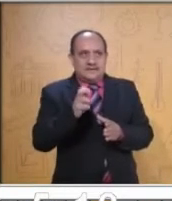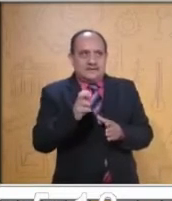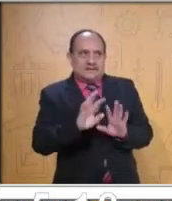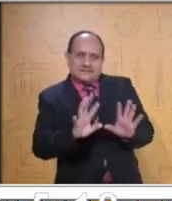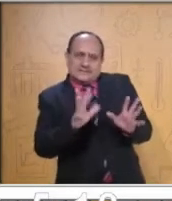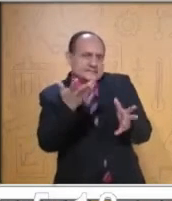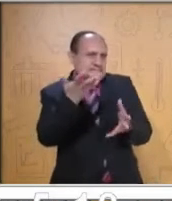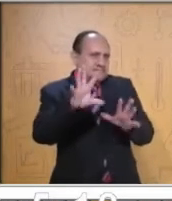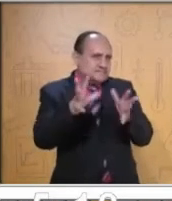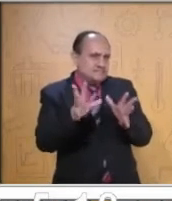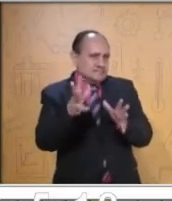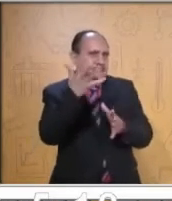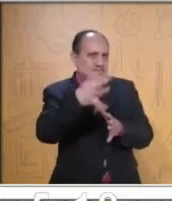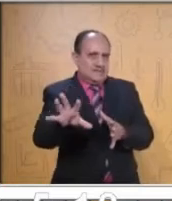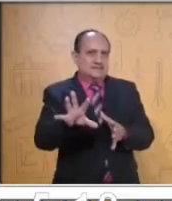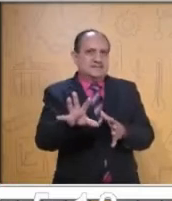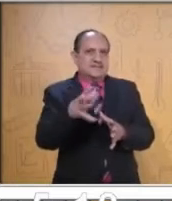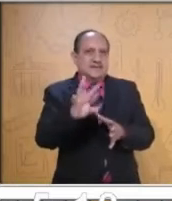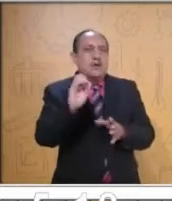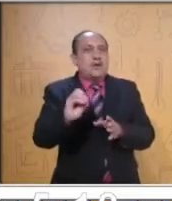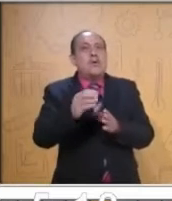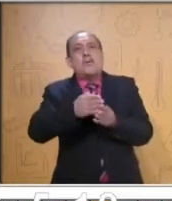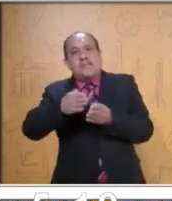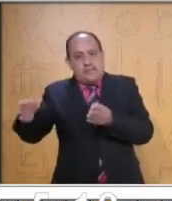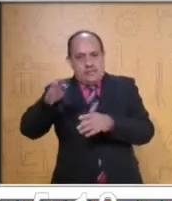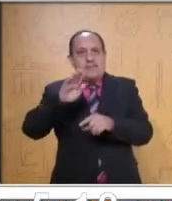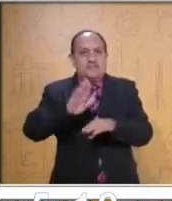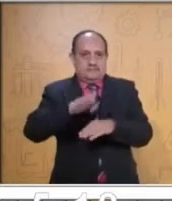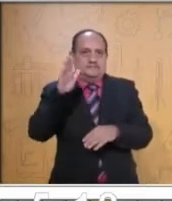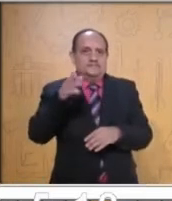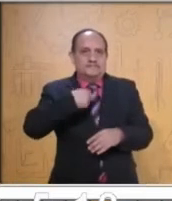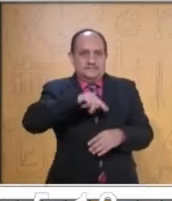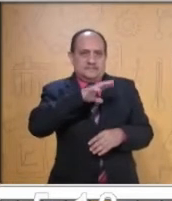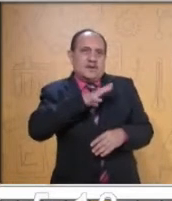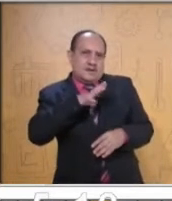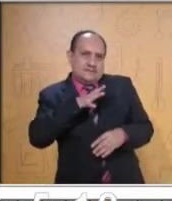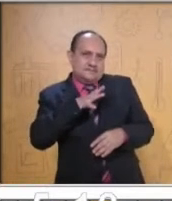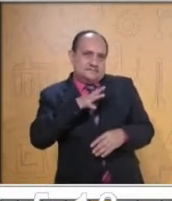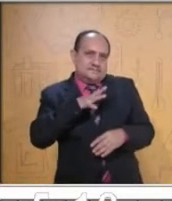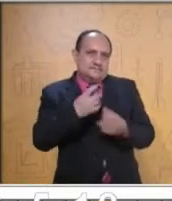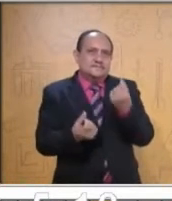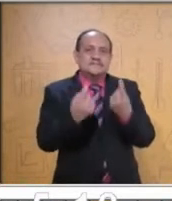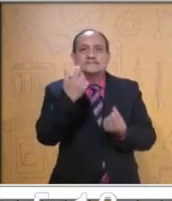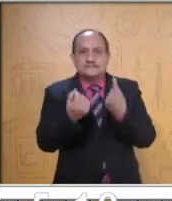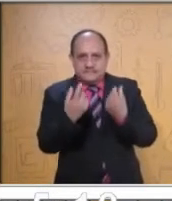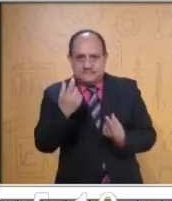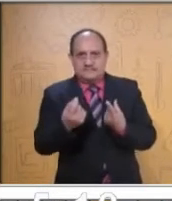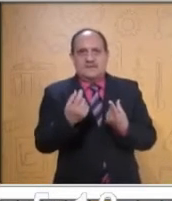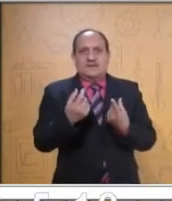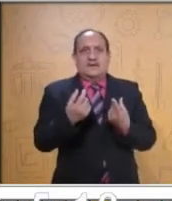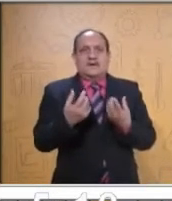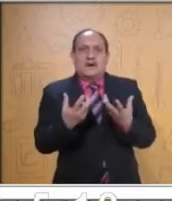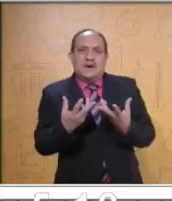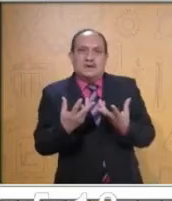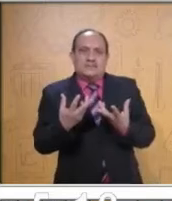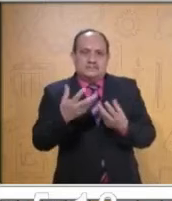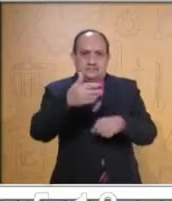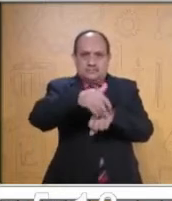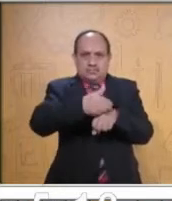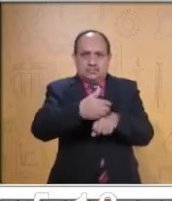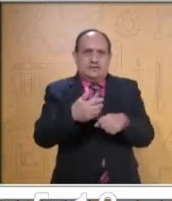100, que este era un 10. 10 o más porque nosotros podemos tener pues alguna cantidad de